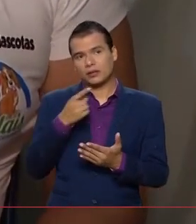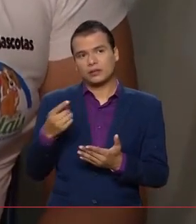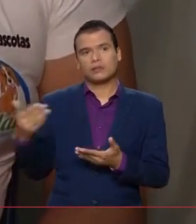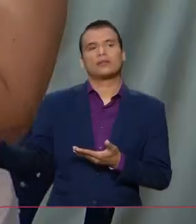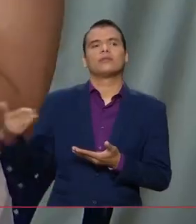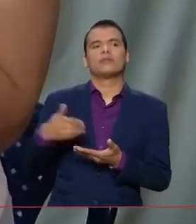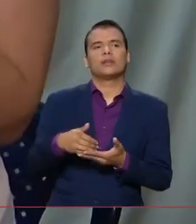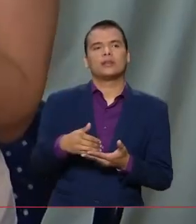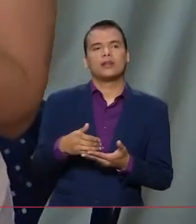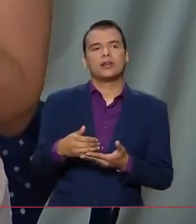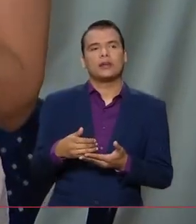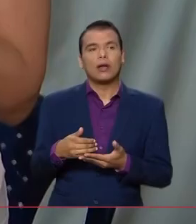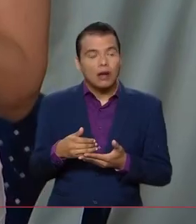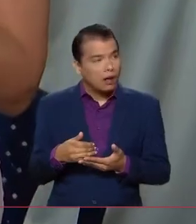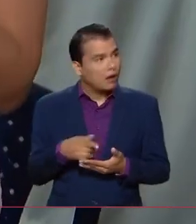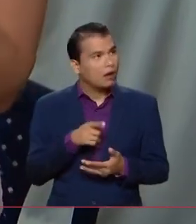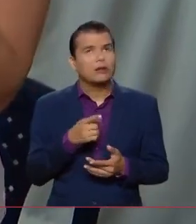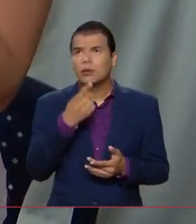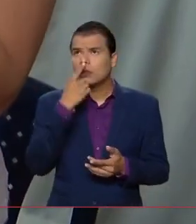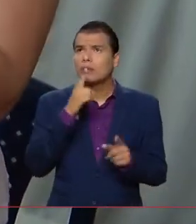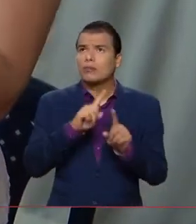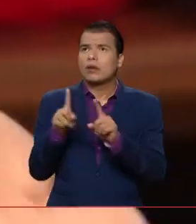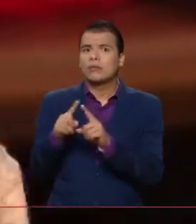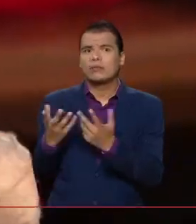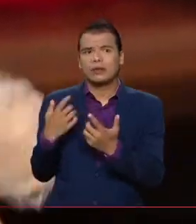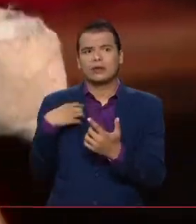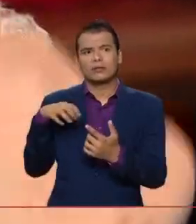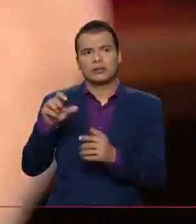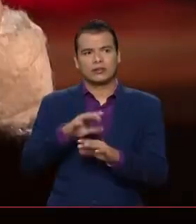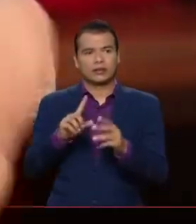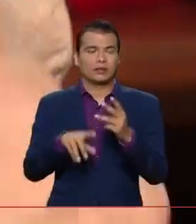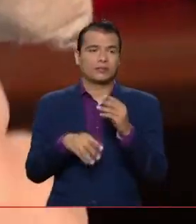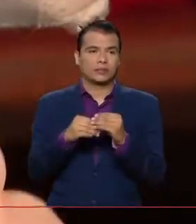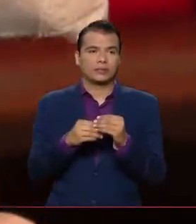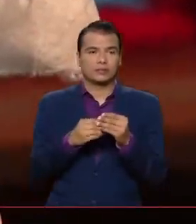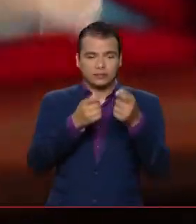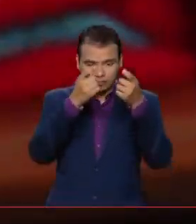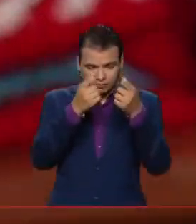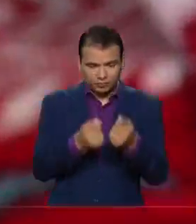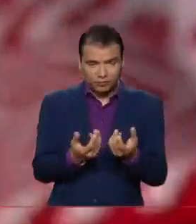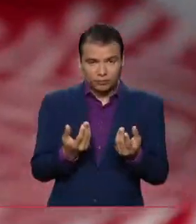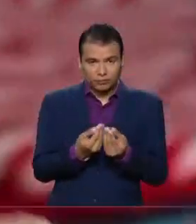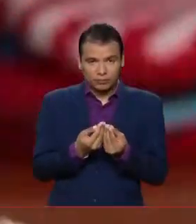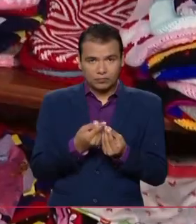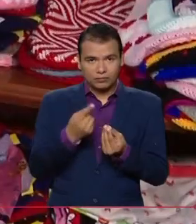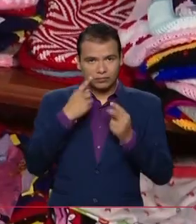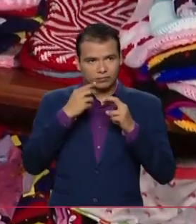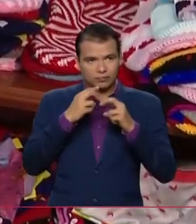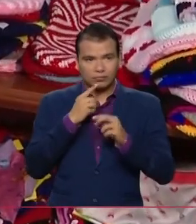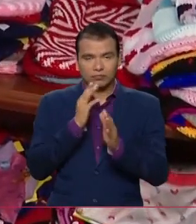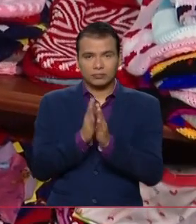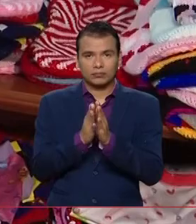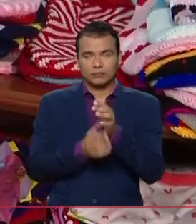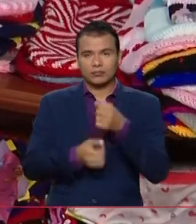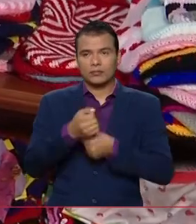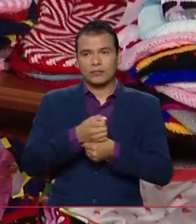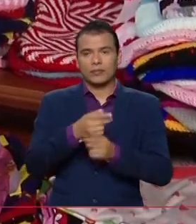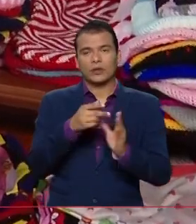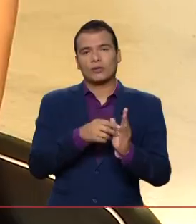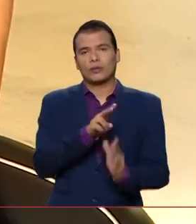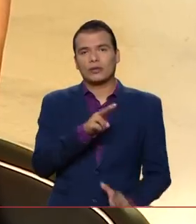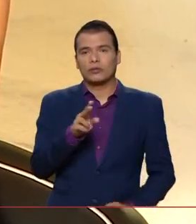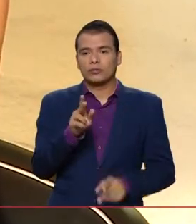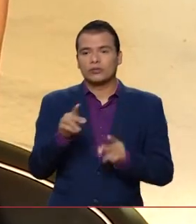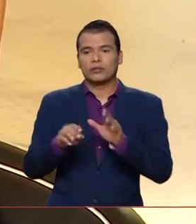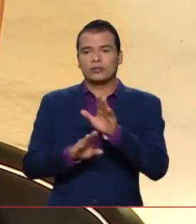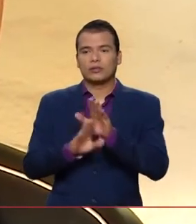antoja de otras cosas. Y la cosa pinta bastante bien, pues de acuerdo a cifras de la startup Rocketfy, solo en 2022 los